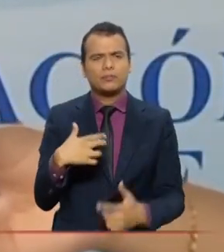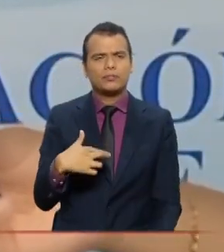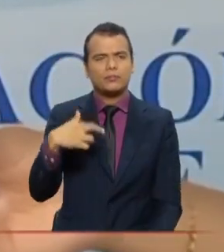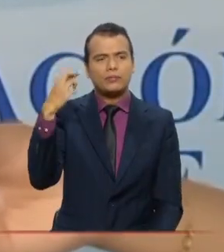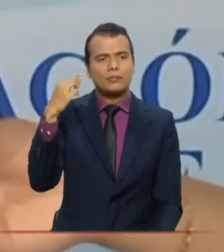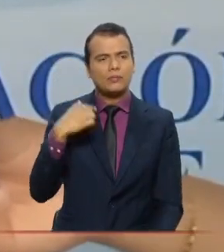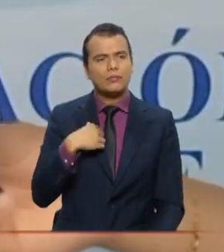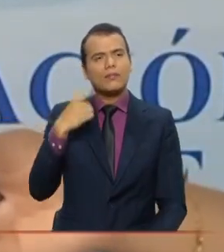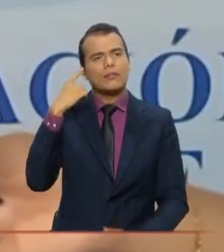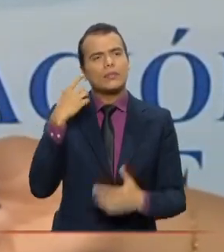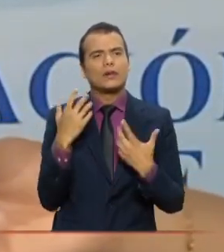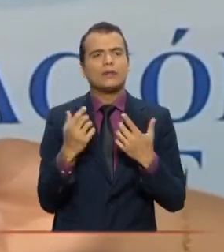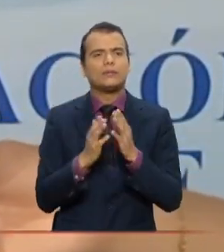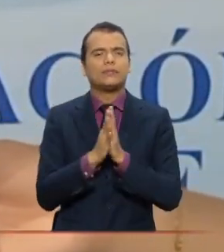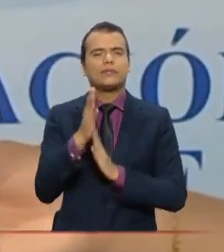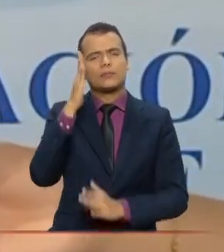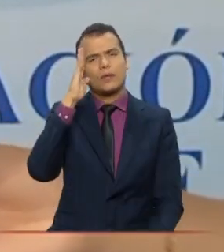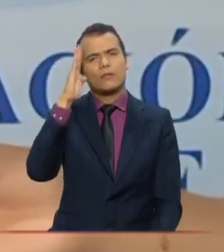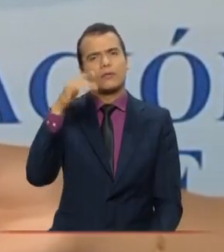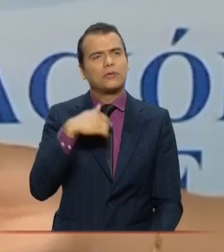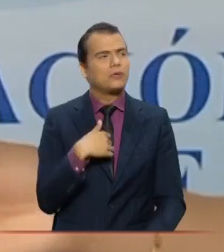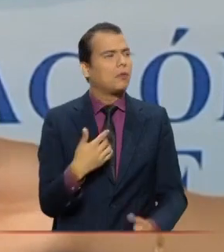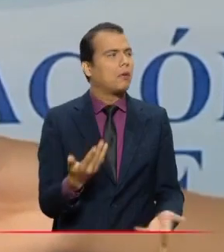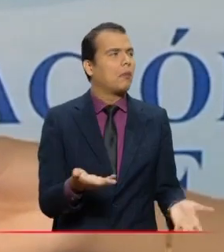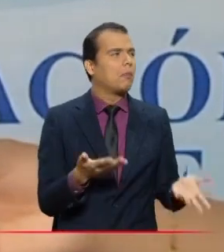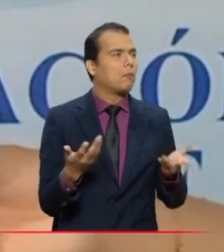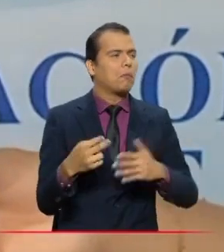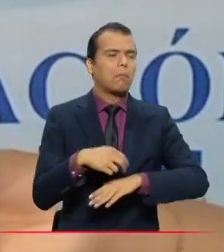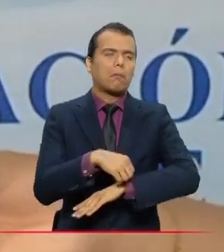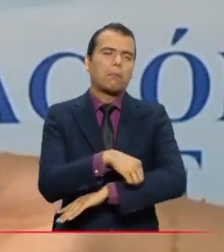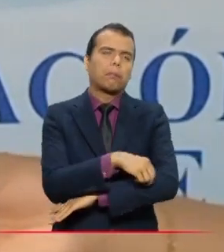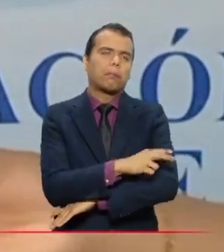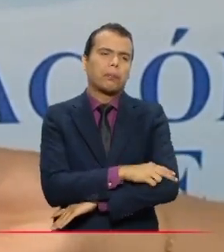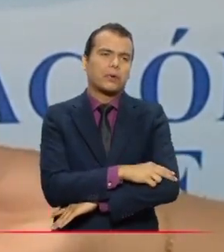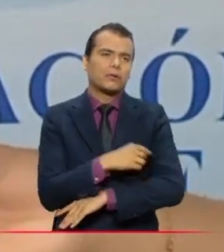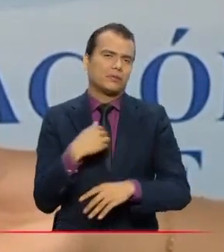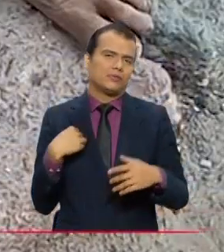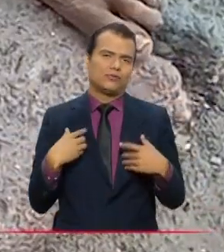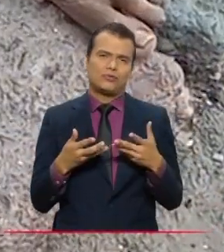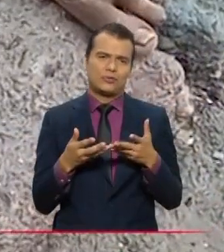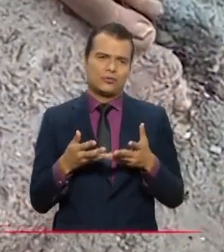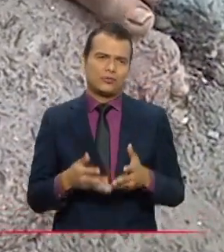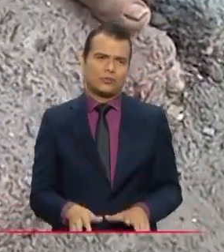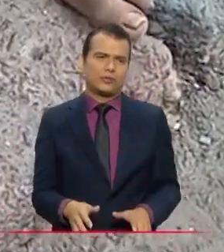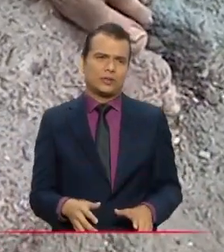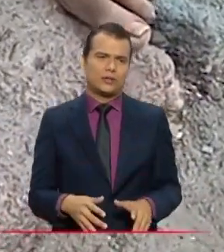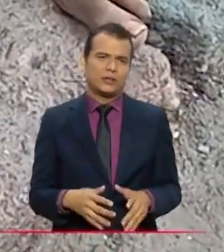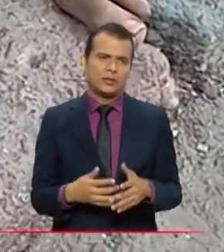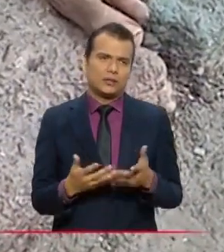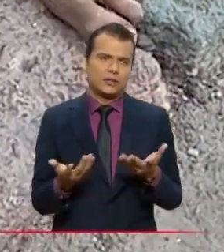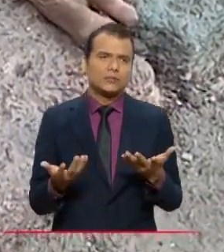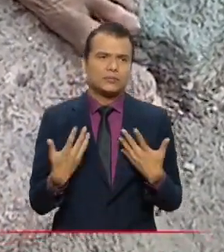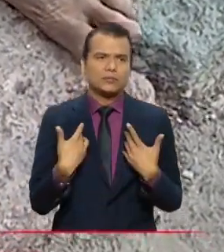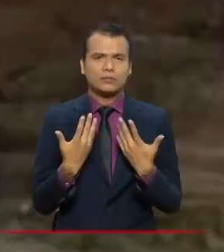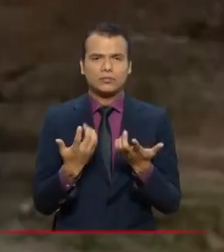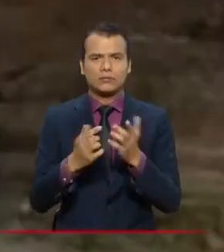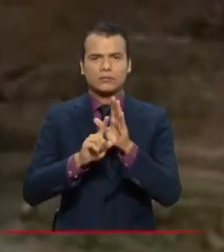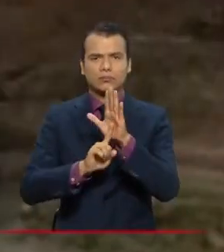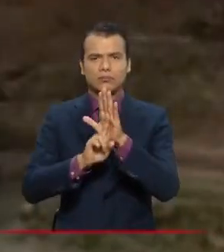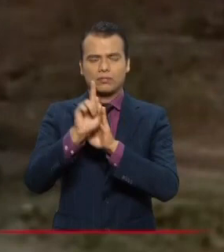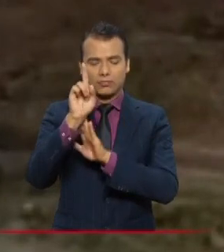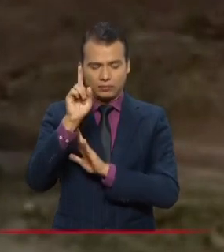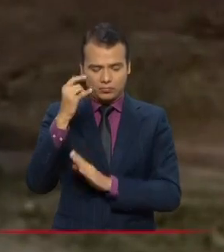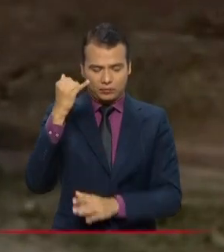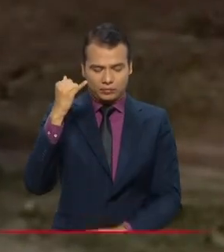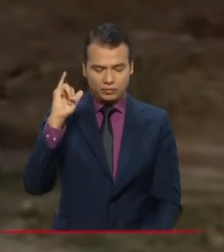en la vida, no creo ser un vagabundo ahí, que mi sobrino me vea y me vea así todo tirado en la calle, no me gusta, yo quiero salir adelante, quiero